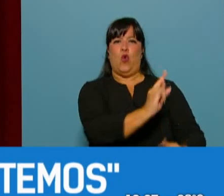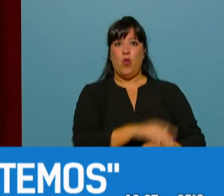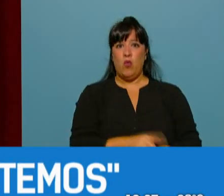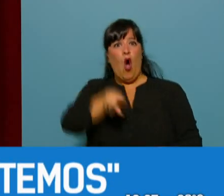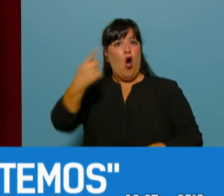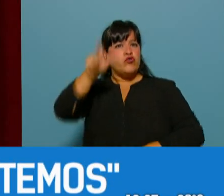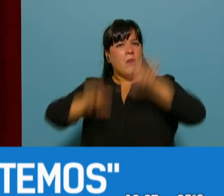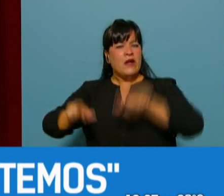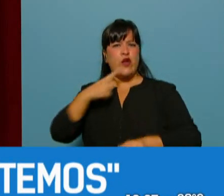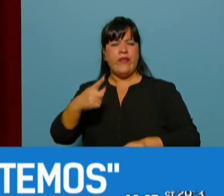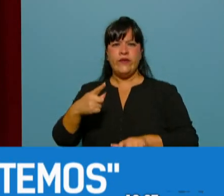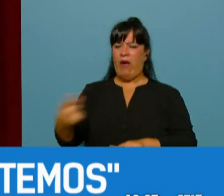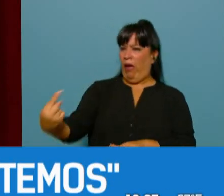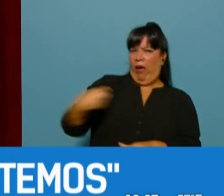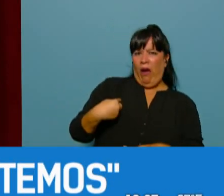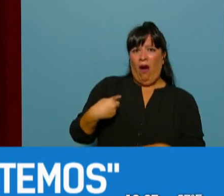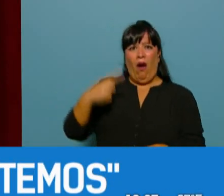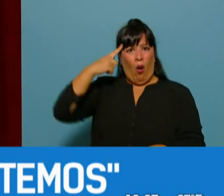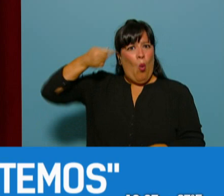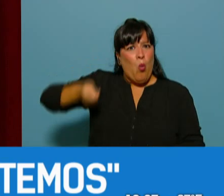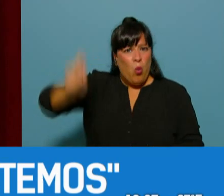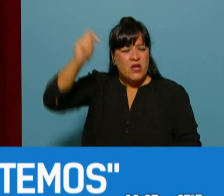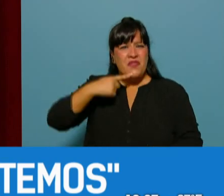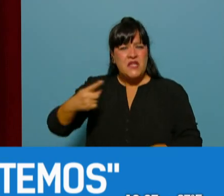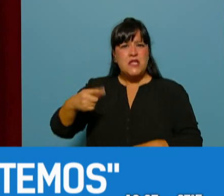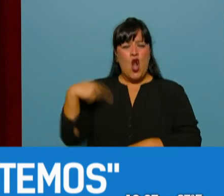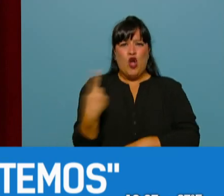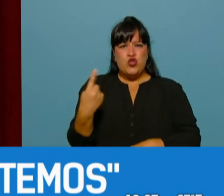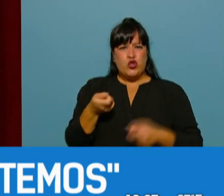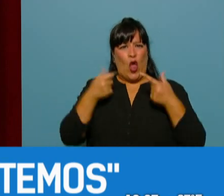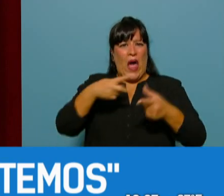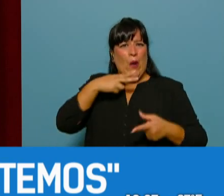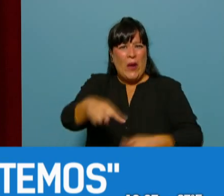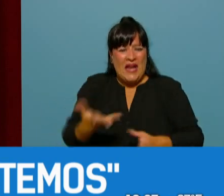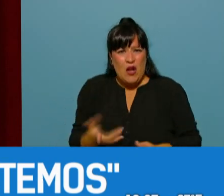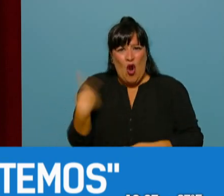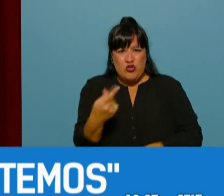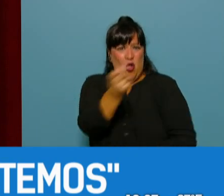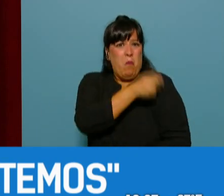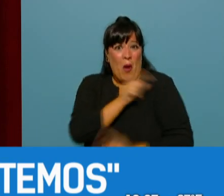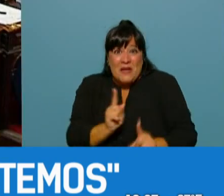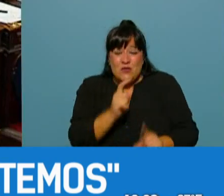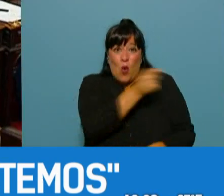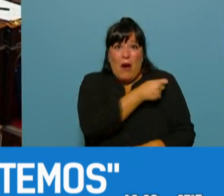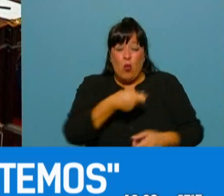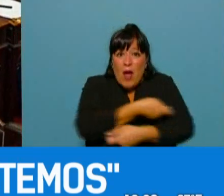allá y nos acusaron penalmente por envenenar a la población cuando dispusimos la aplicación de esa